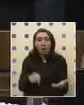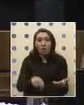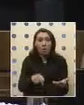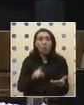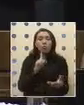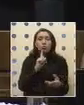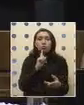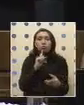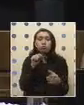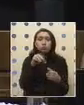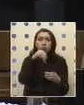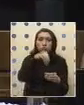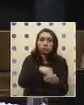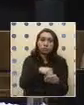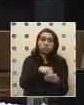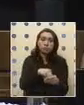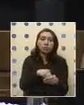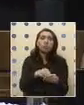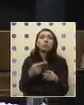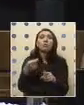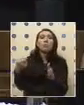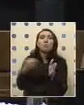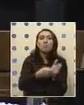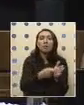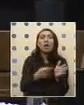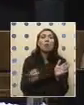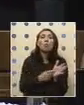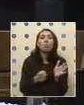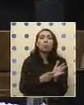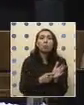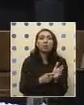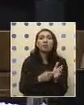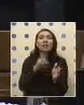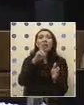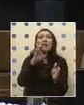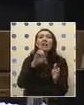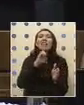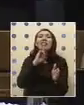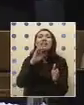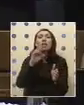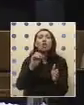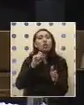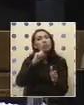está compuesto de un cobro de impuestos sobre la base del retiro.